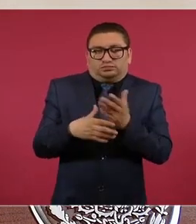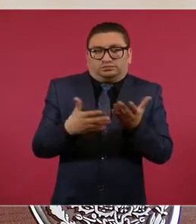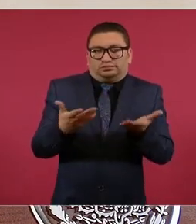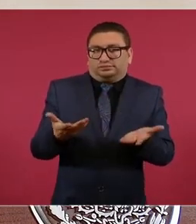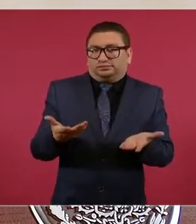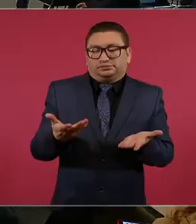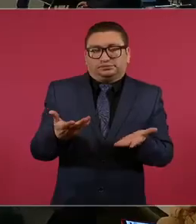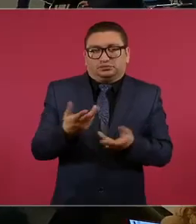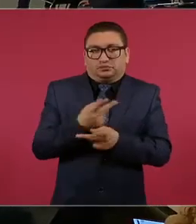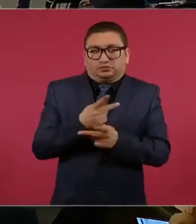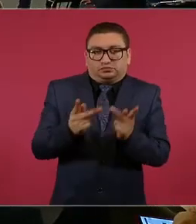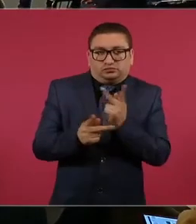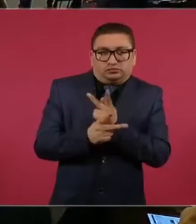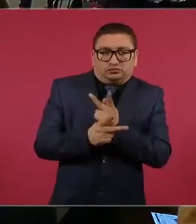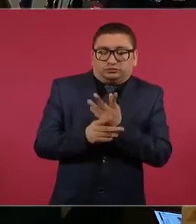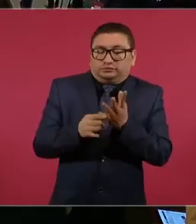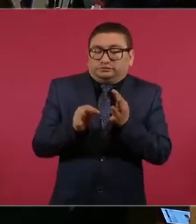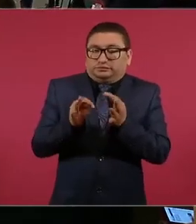productos